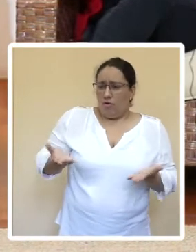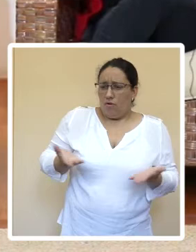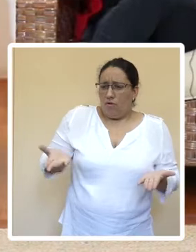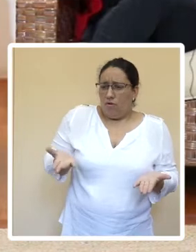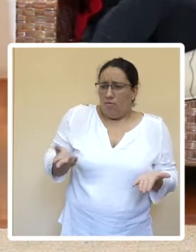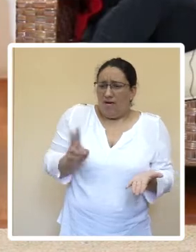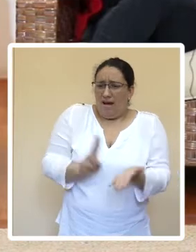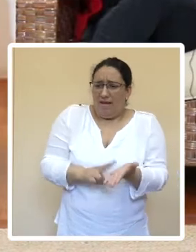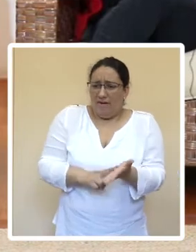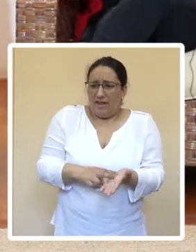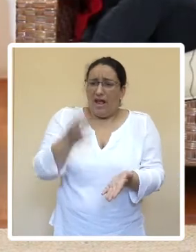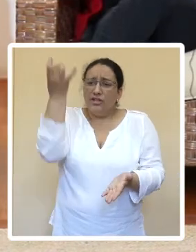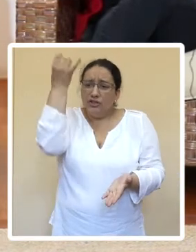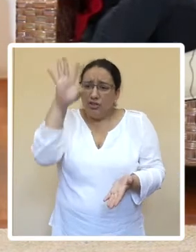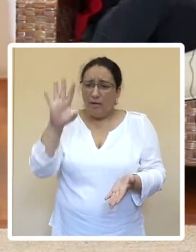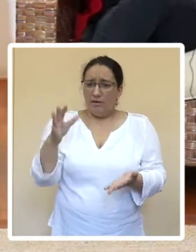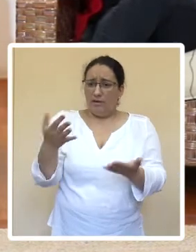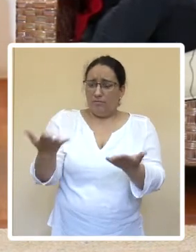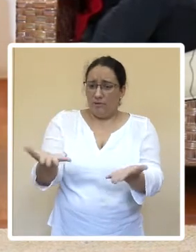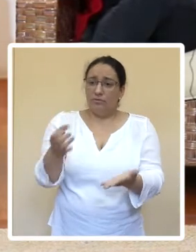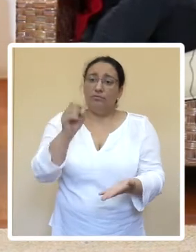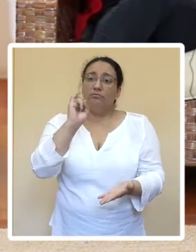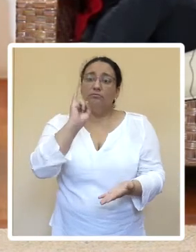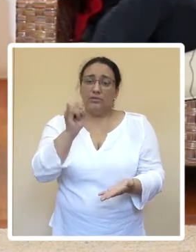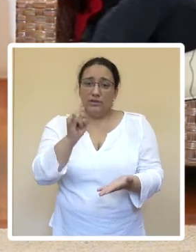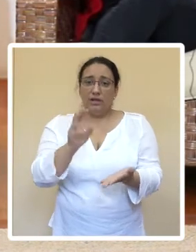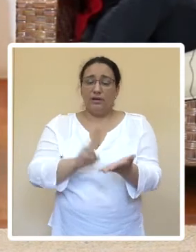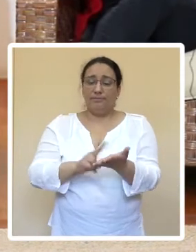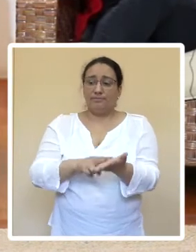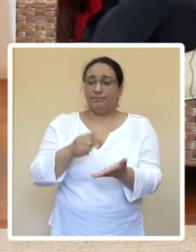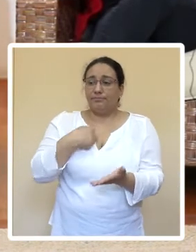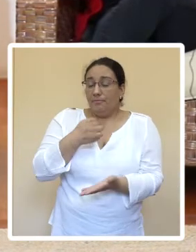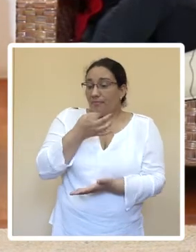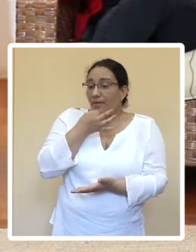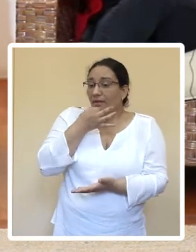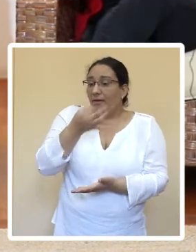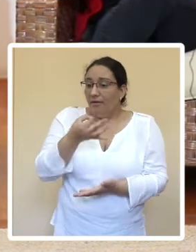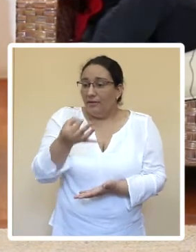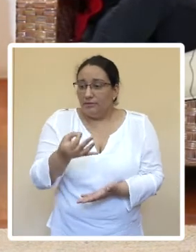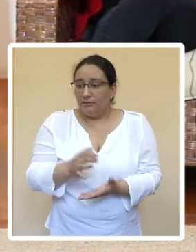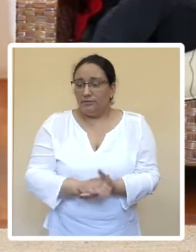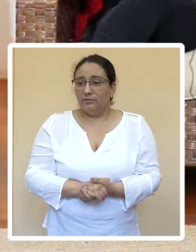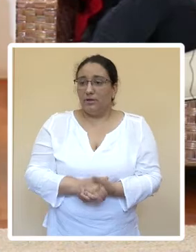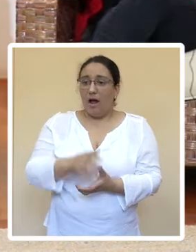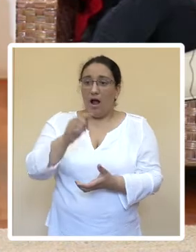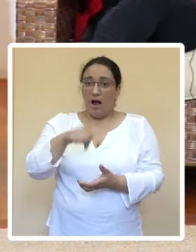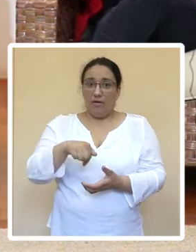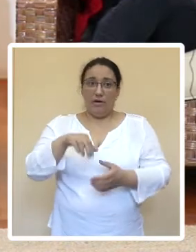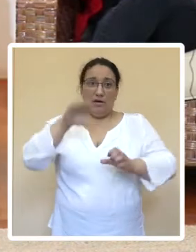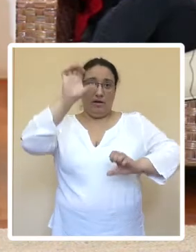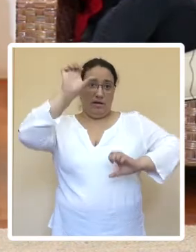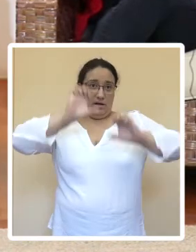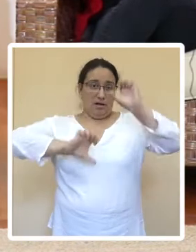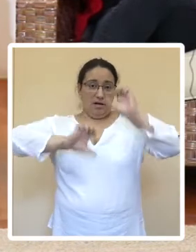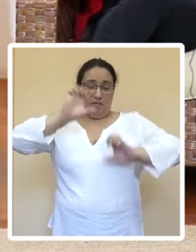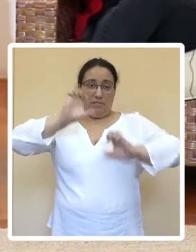contrataron solo por eso? Me dijo: sí, me dijo, de verdad. Y yo le dije: ah, o sea, ahora ya las empresas